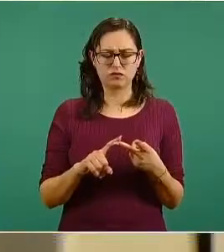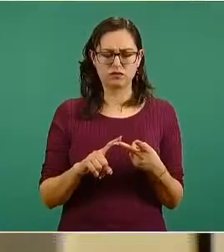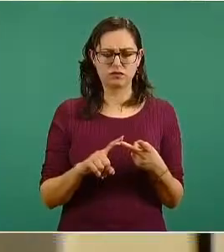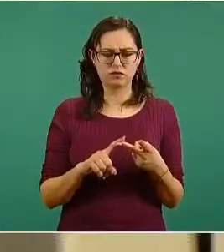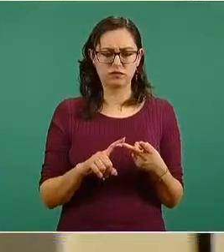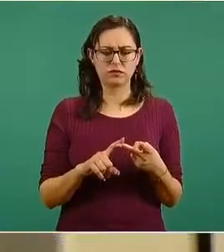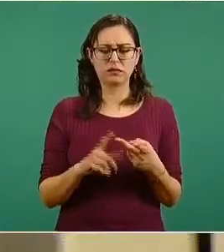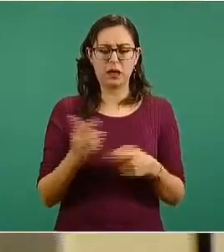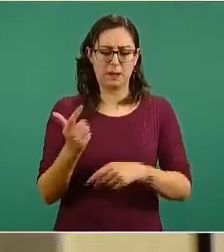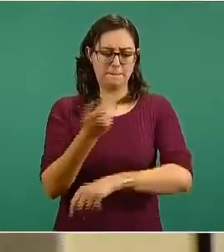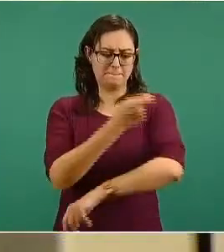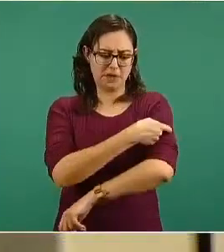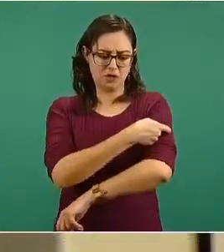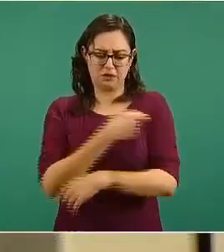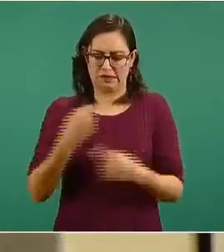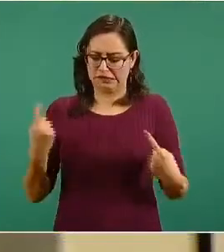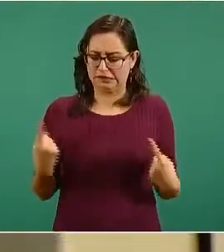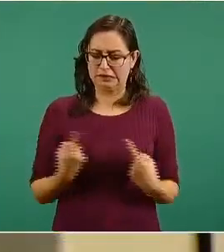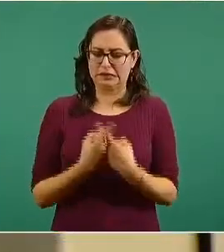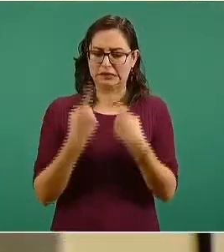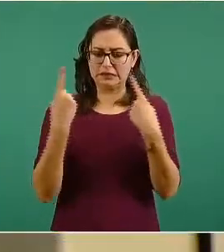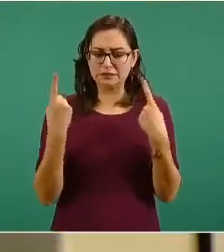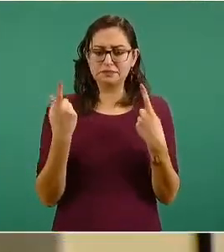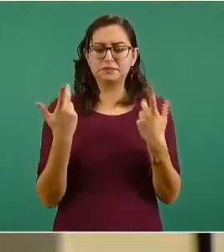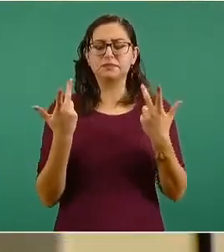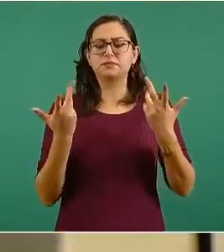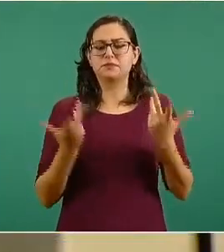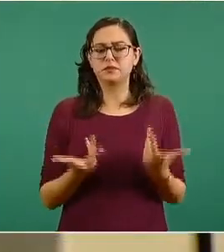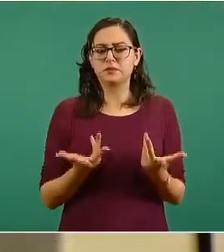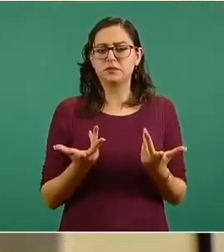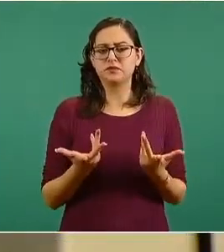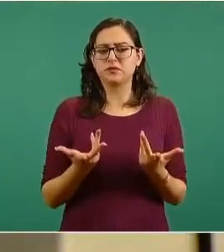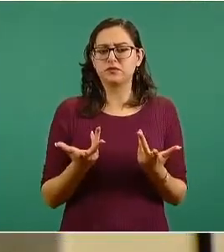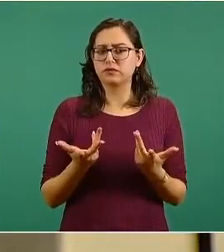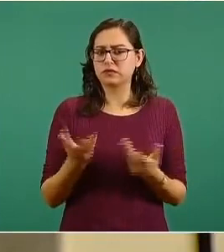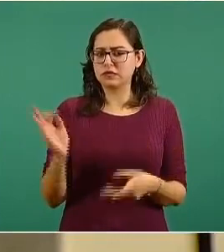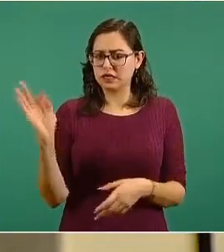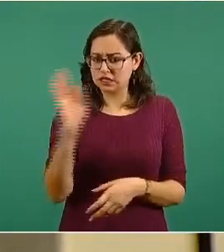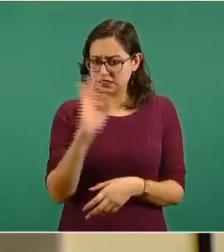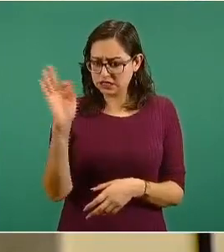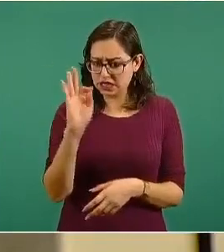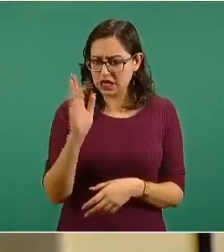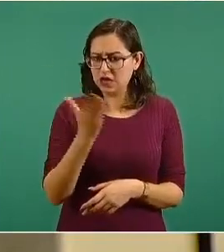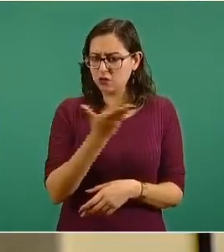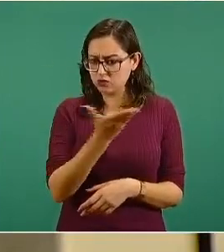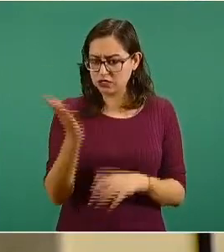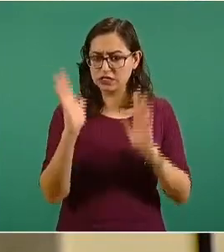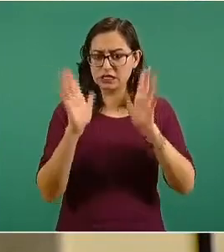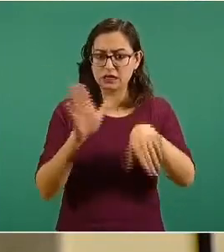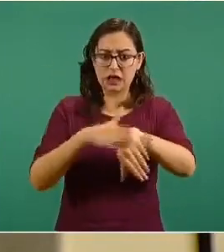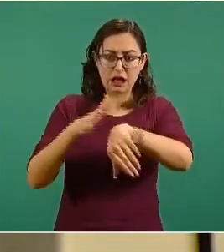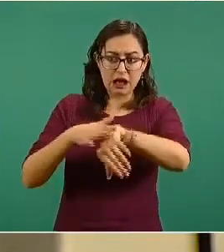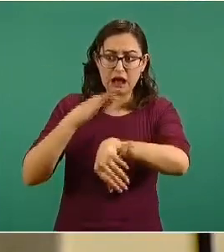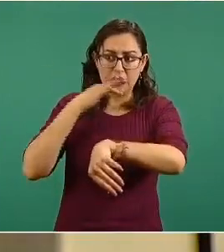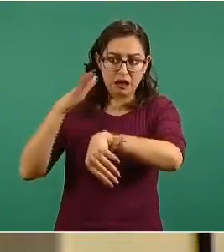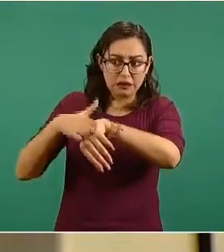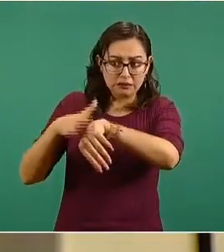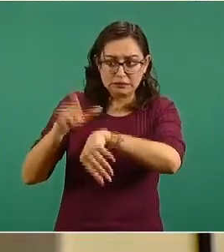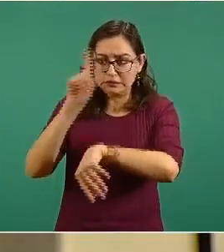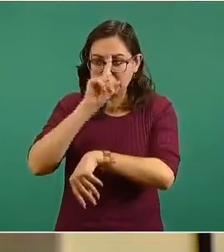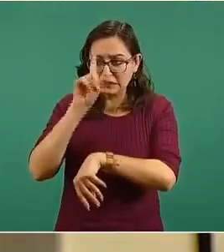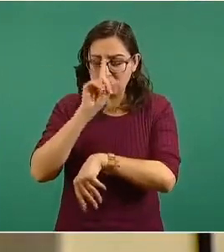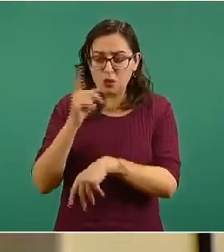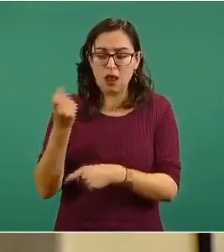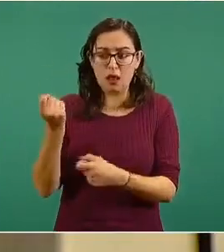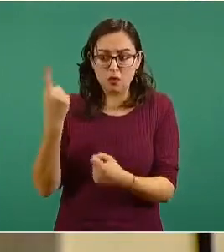reacciones adversas de las vacunas, ustedes han, se ha hecho la recomendación que las personas que tienen un alto índice de